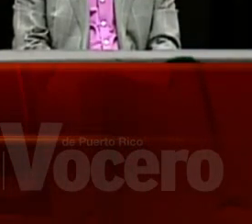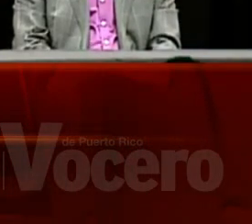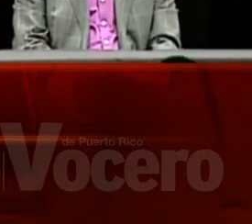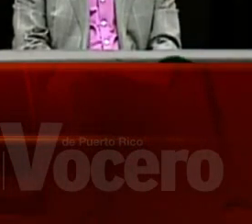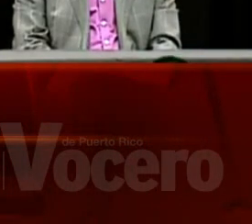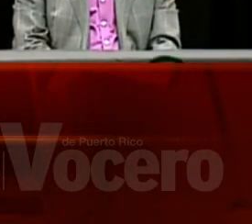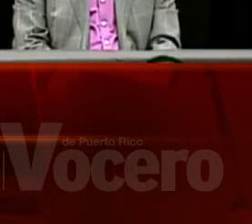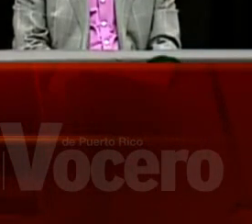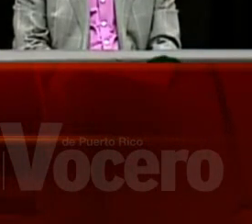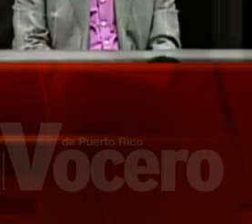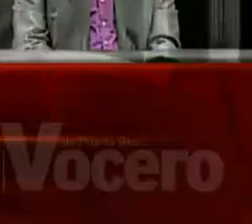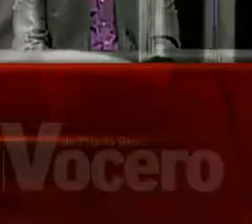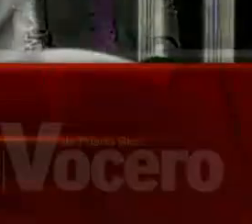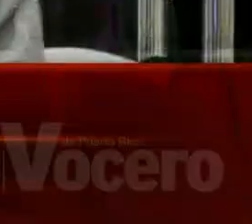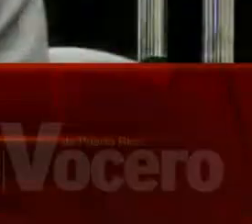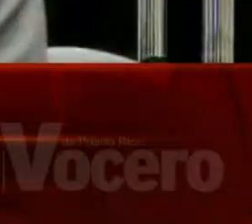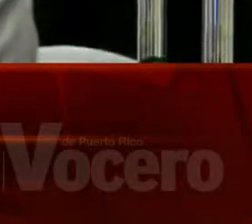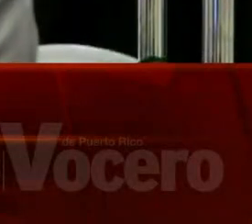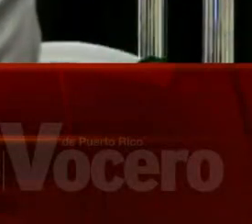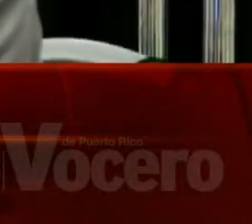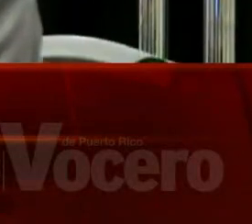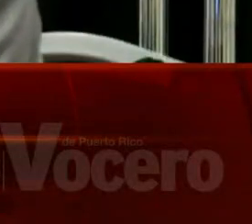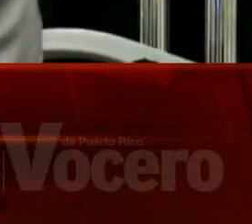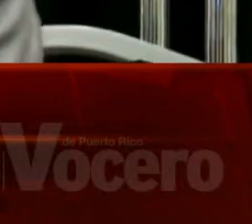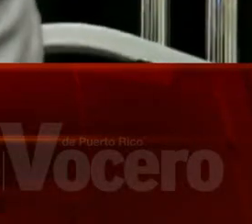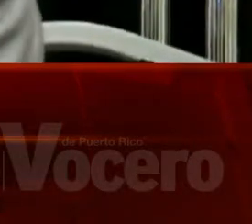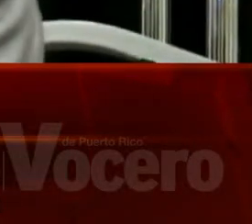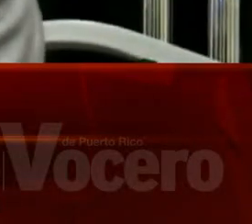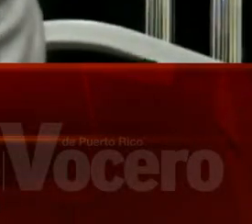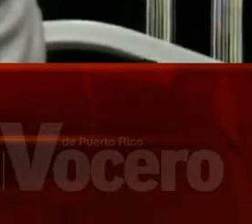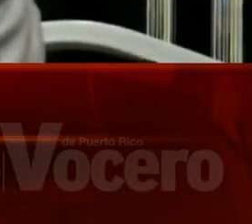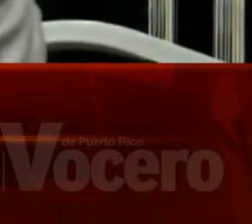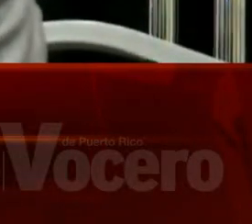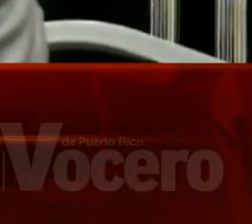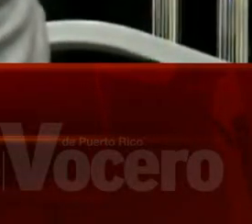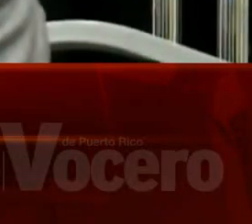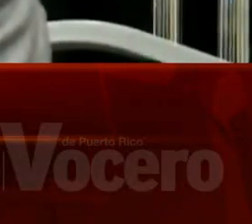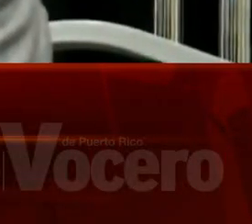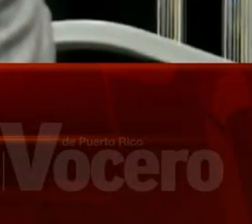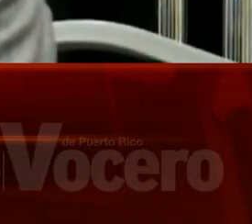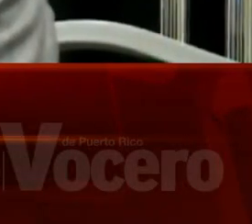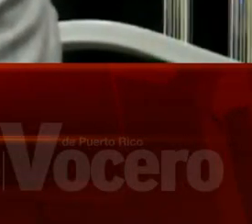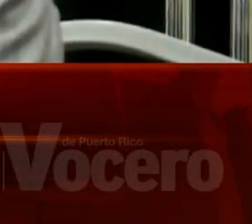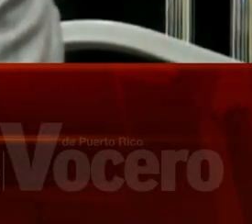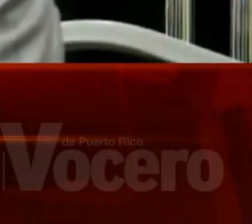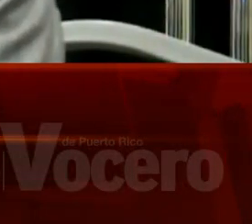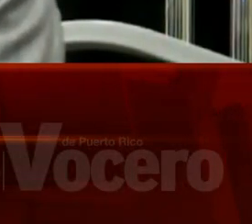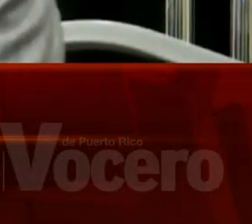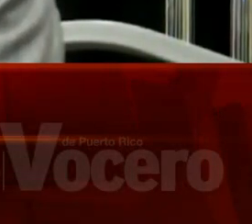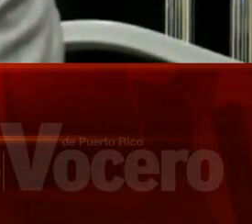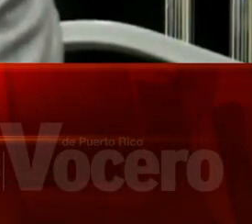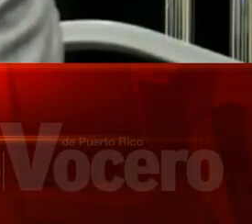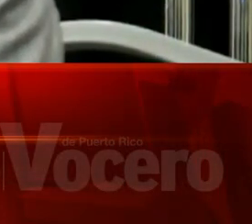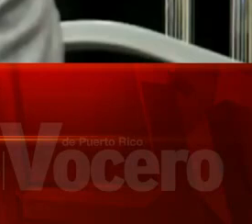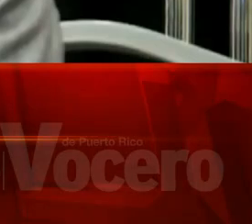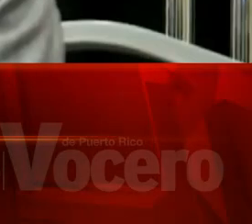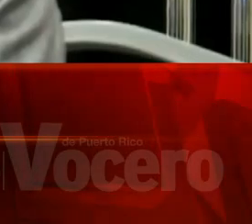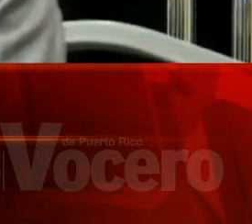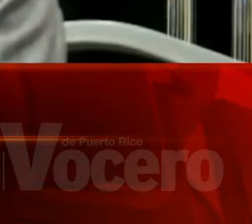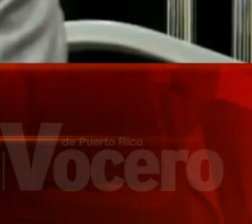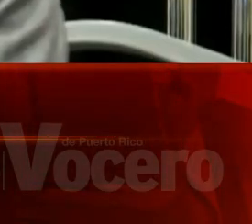de hoy vamos a estar discutiendo cuáles son los indicadores que utilizamos para monitorear la epidemia del COVID en